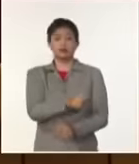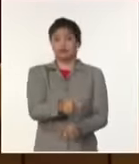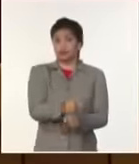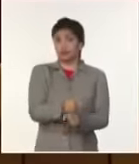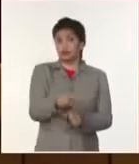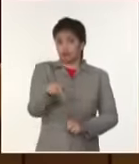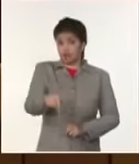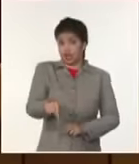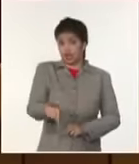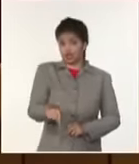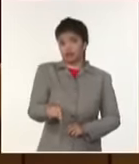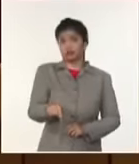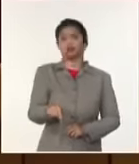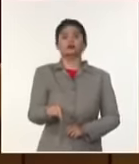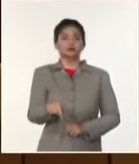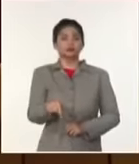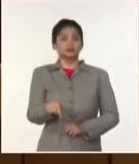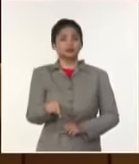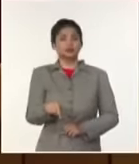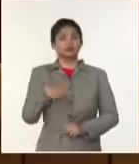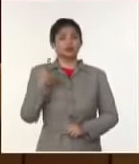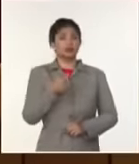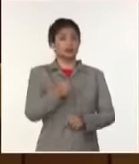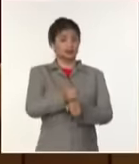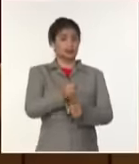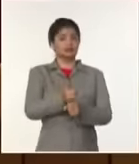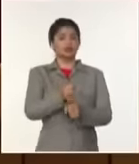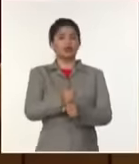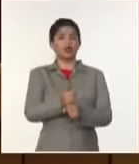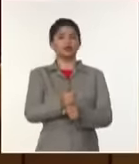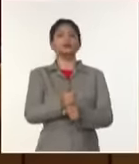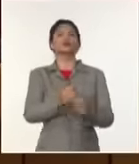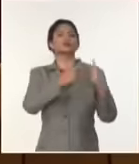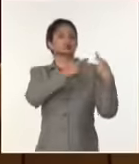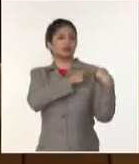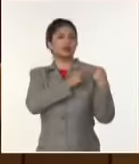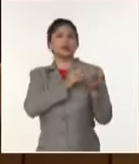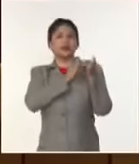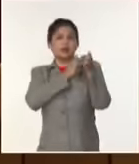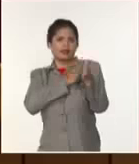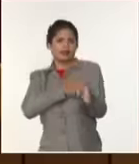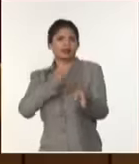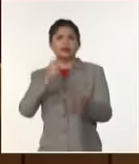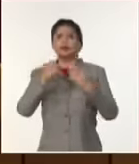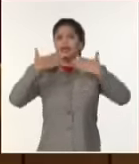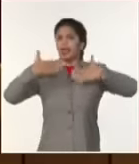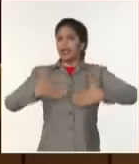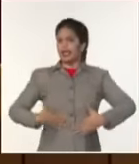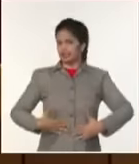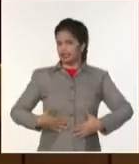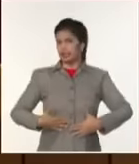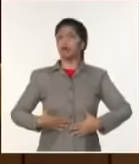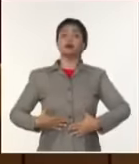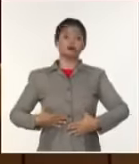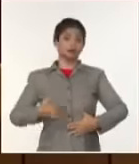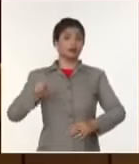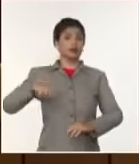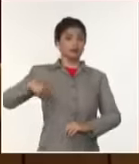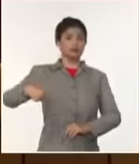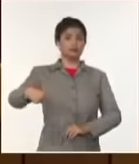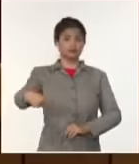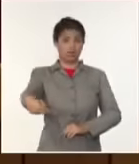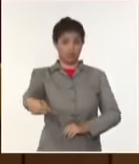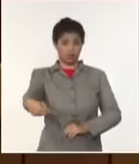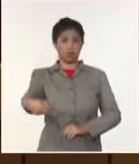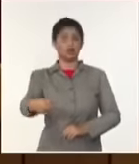corresponde como ciudadanos debemos actuar con esmero, con disciplina y con un rigor que haga sostenible todo lo que nos está